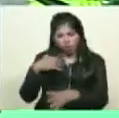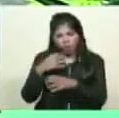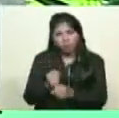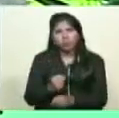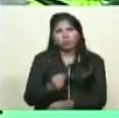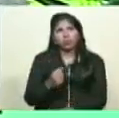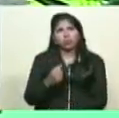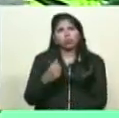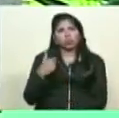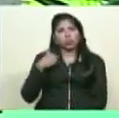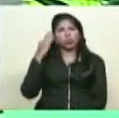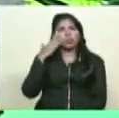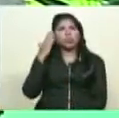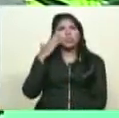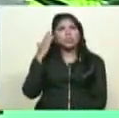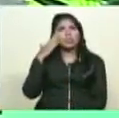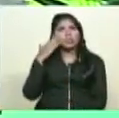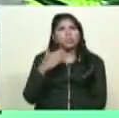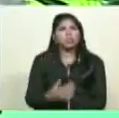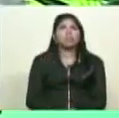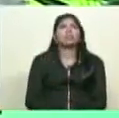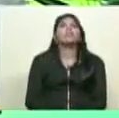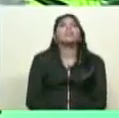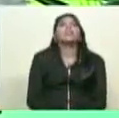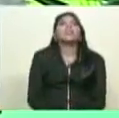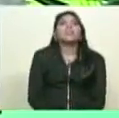plan, sí lo sé,